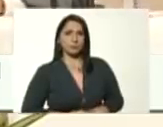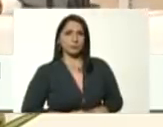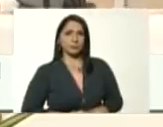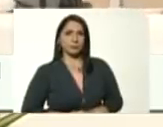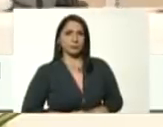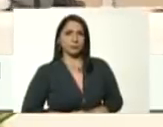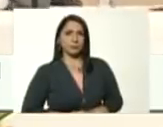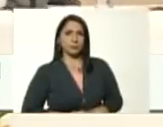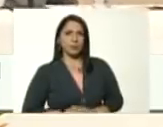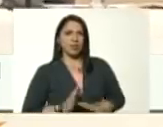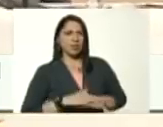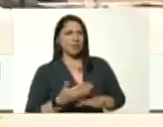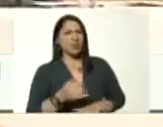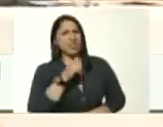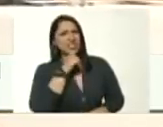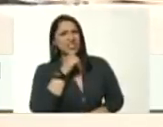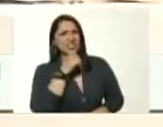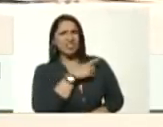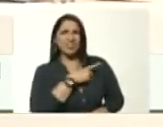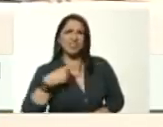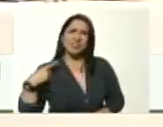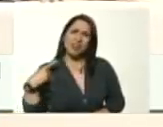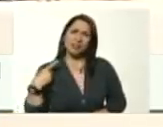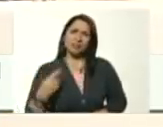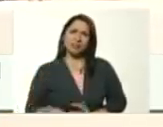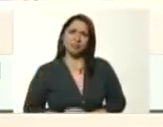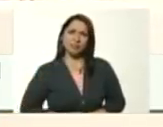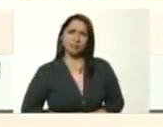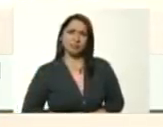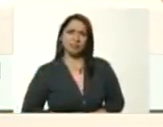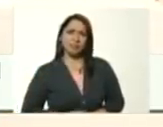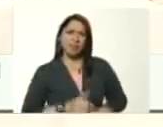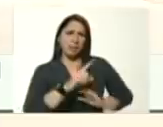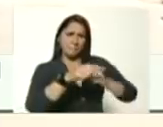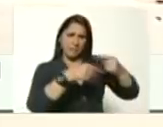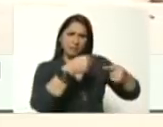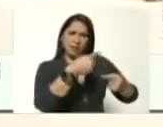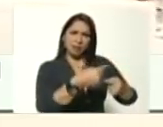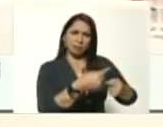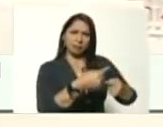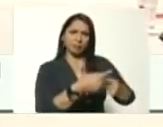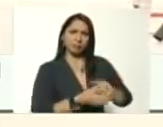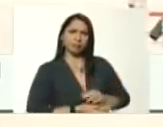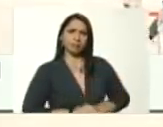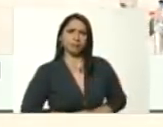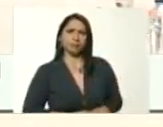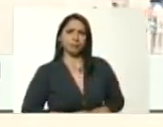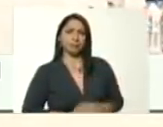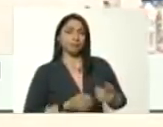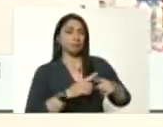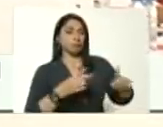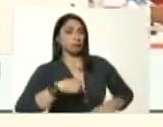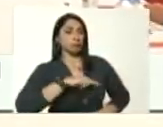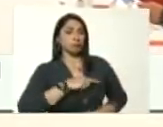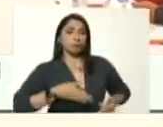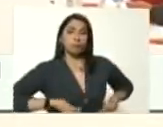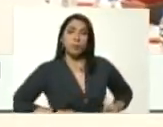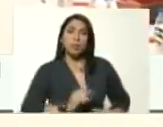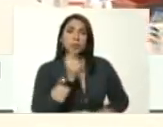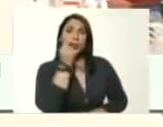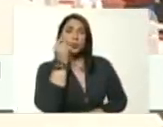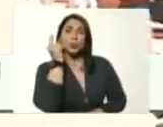quien va a desear y el mañana para nuestros hijos nuestras hijas